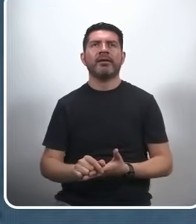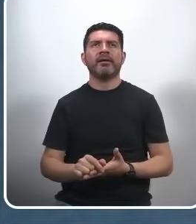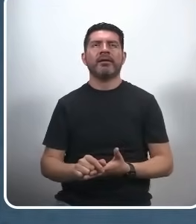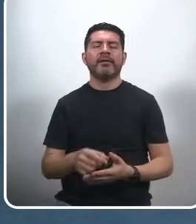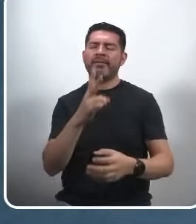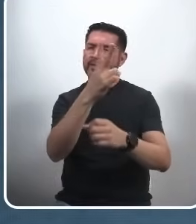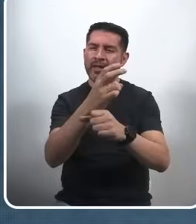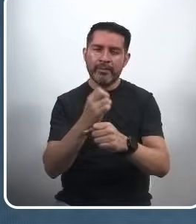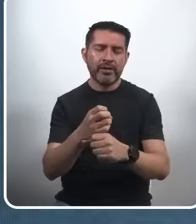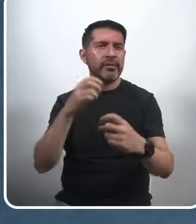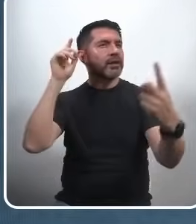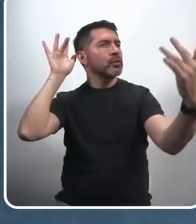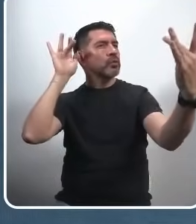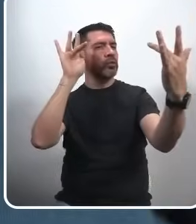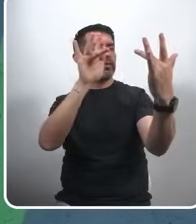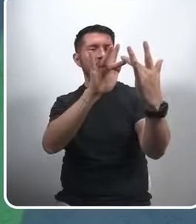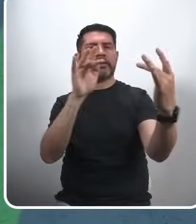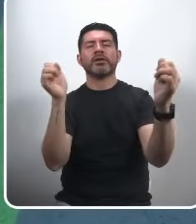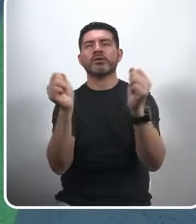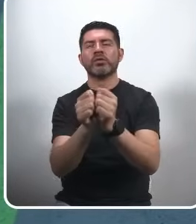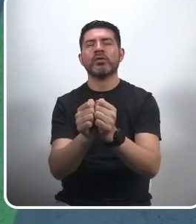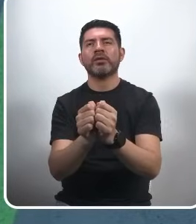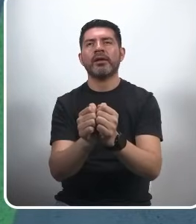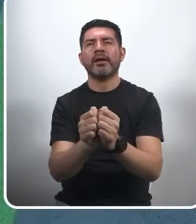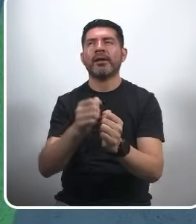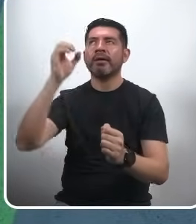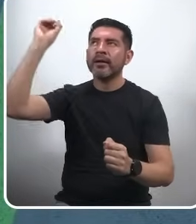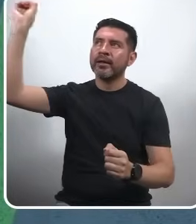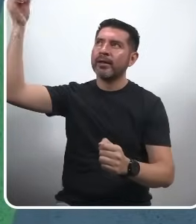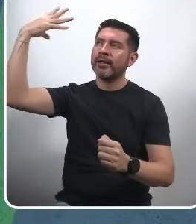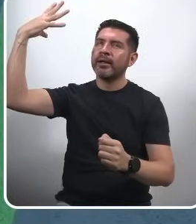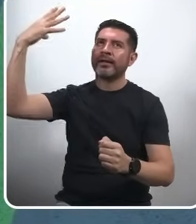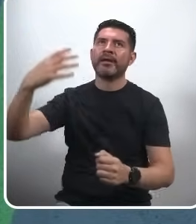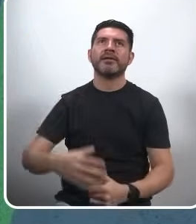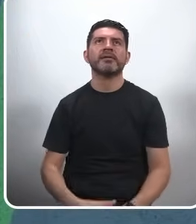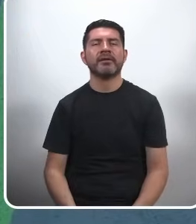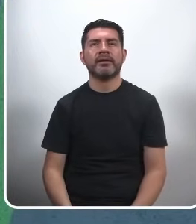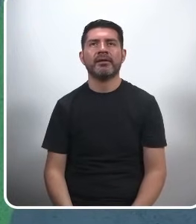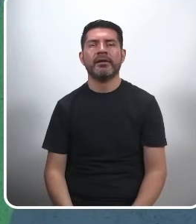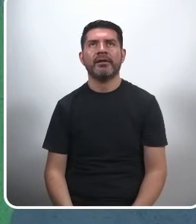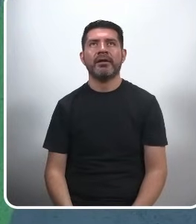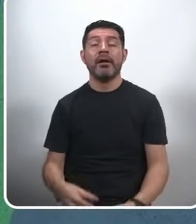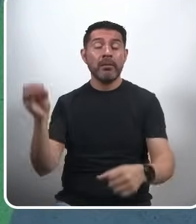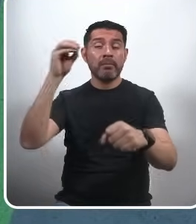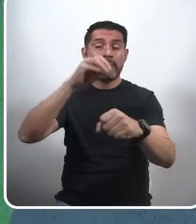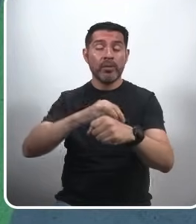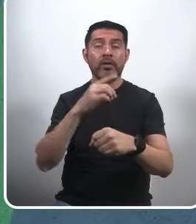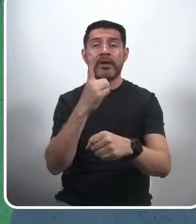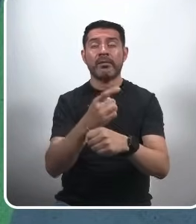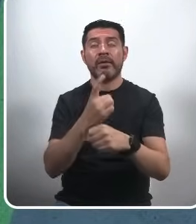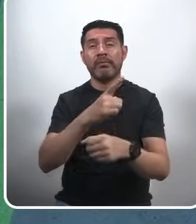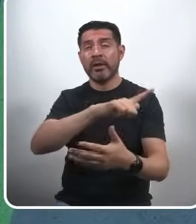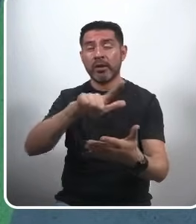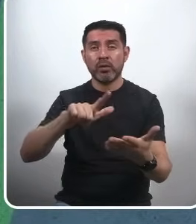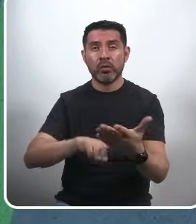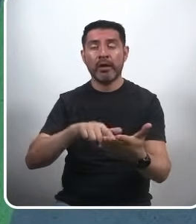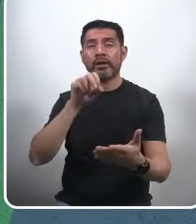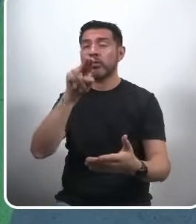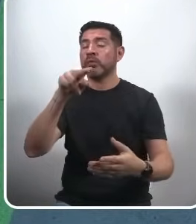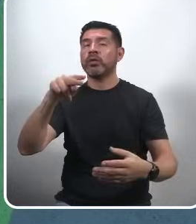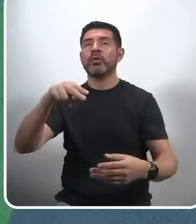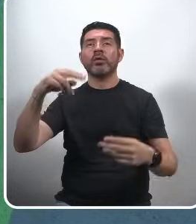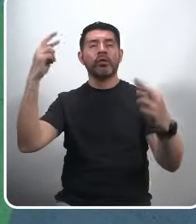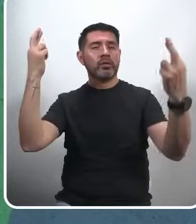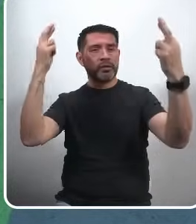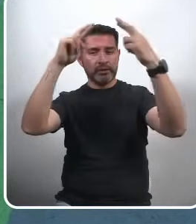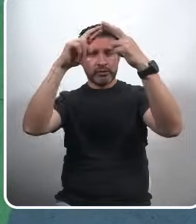vez. Regresa a Cristo. Prioriza tu relación con Dios. No te desconectes de la gracia.